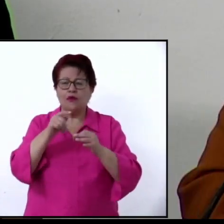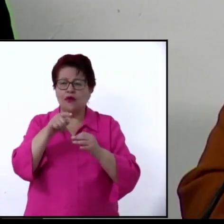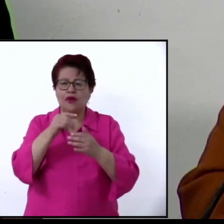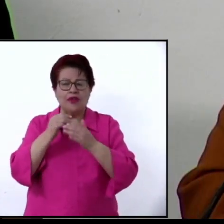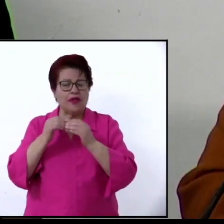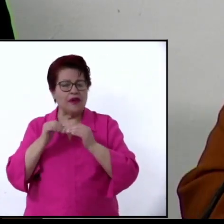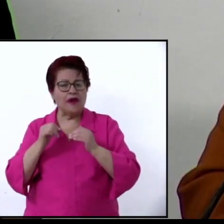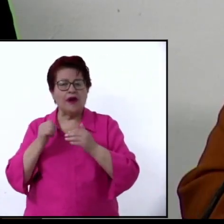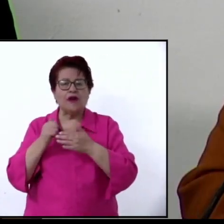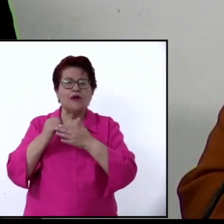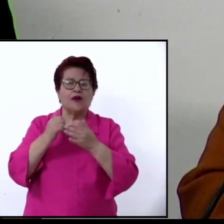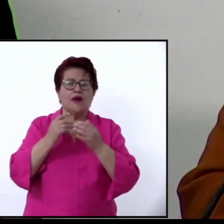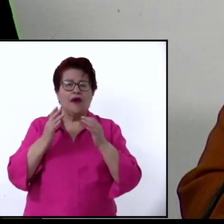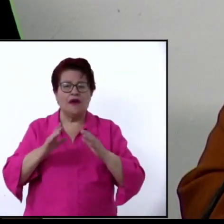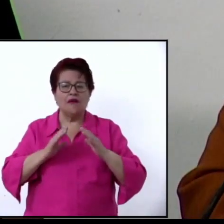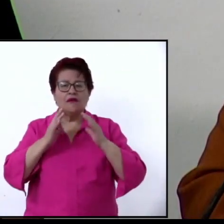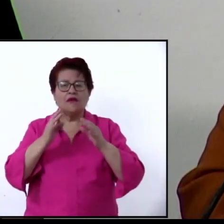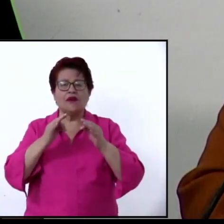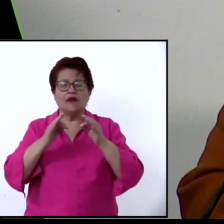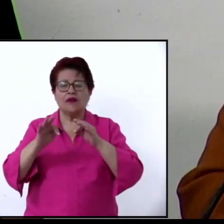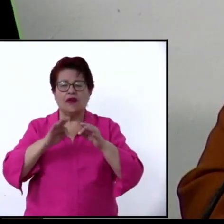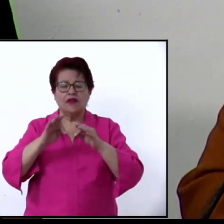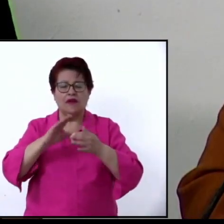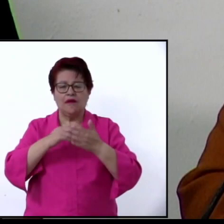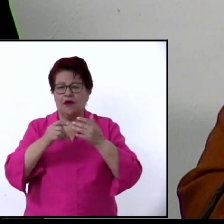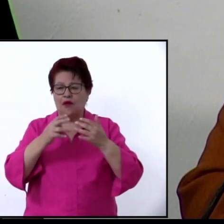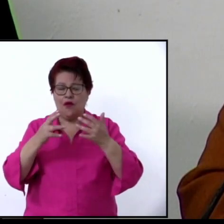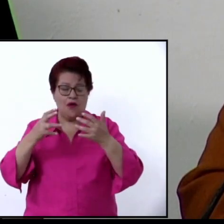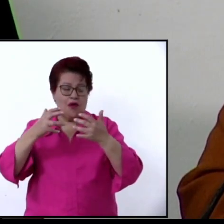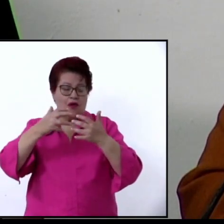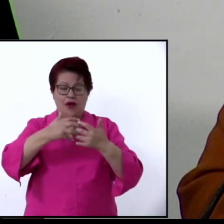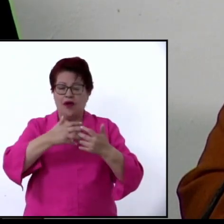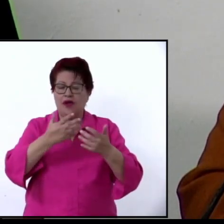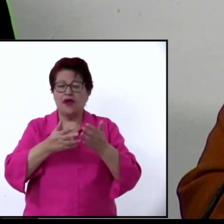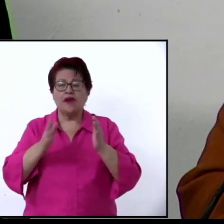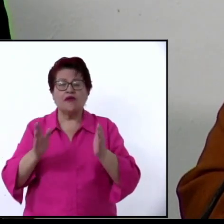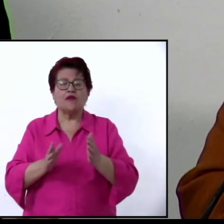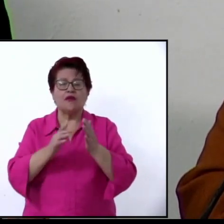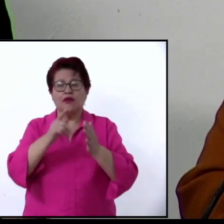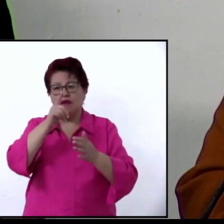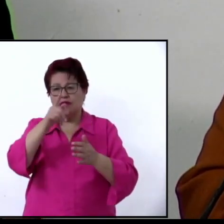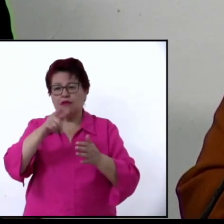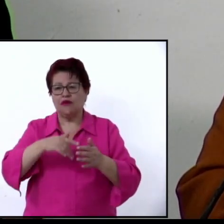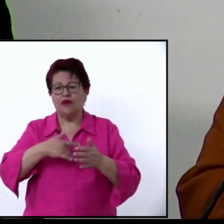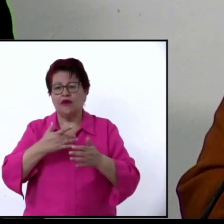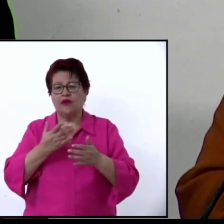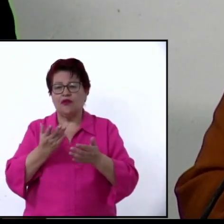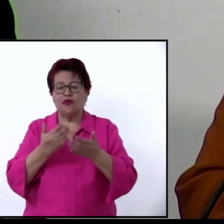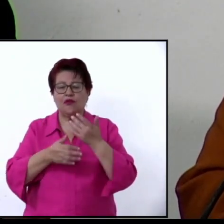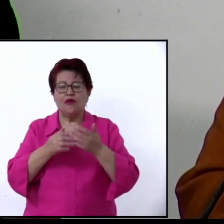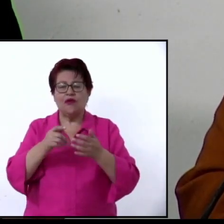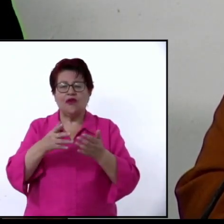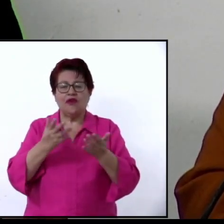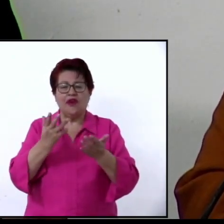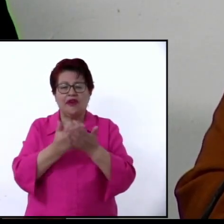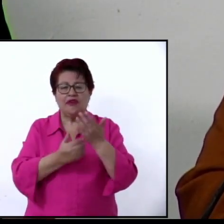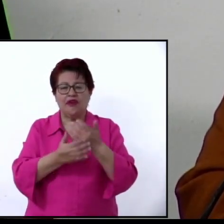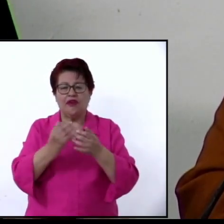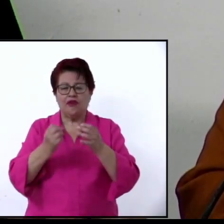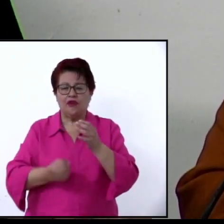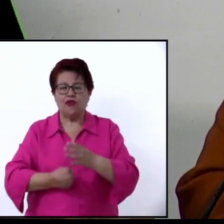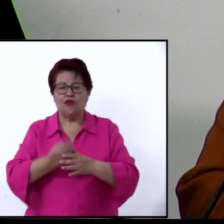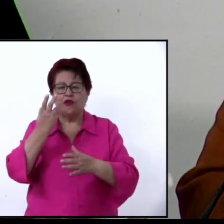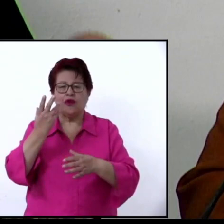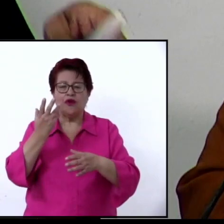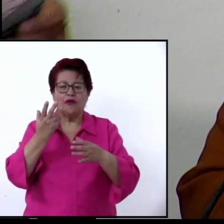significativamente al fortalecimiento del tejido empresarial local, fomentando el espíritu emprendedor y la creación de nuevos